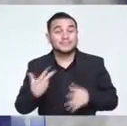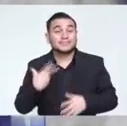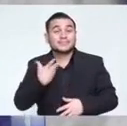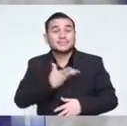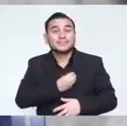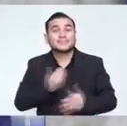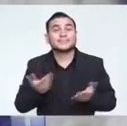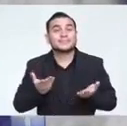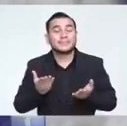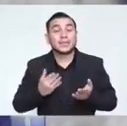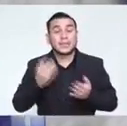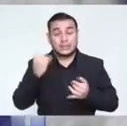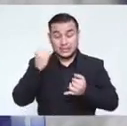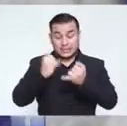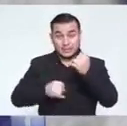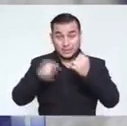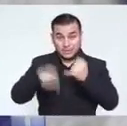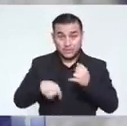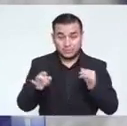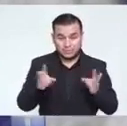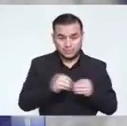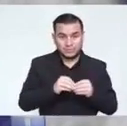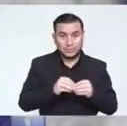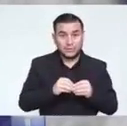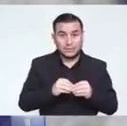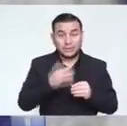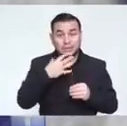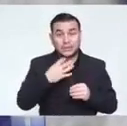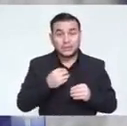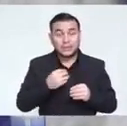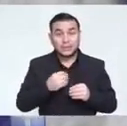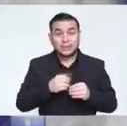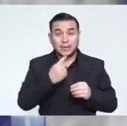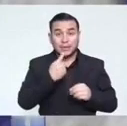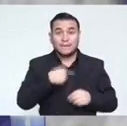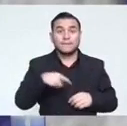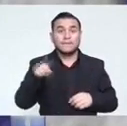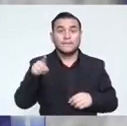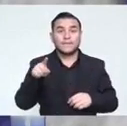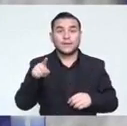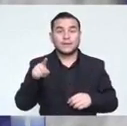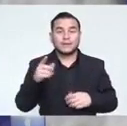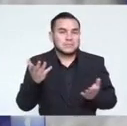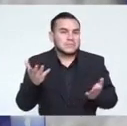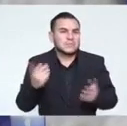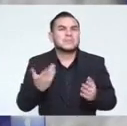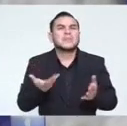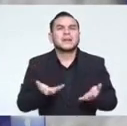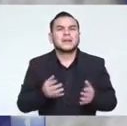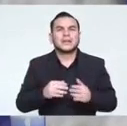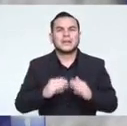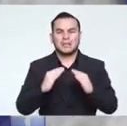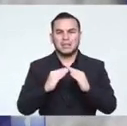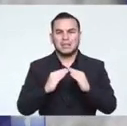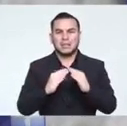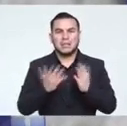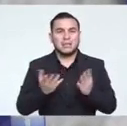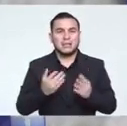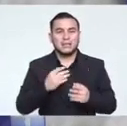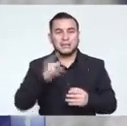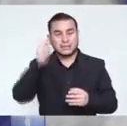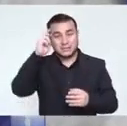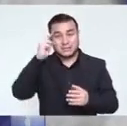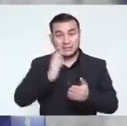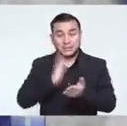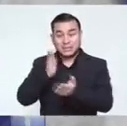Nosotros, después de acá, de estas declaraciones, nos vamos a retirar, obviamente. Nos vamos a ir a una